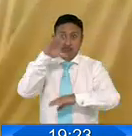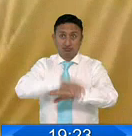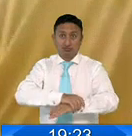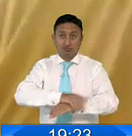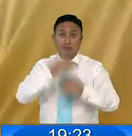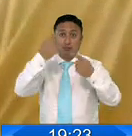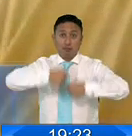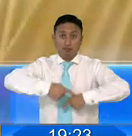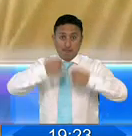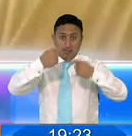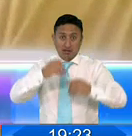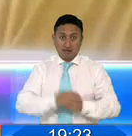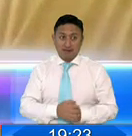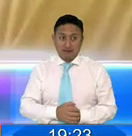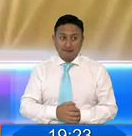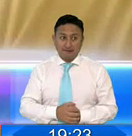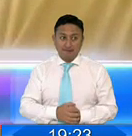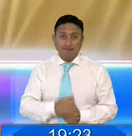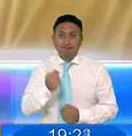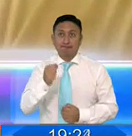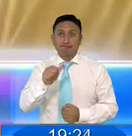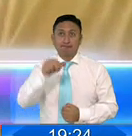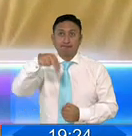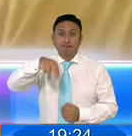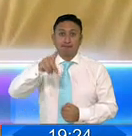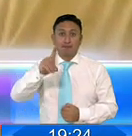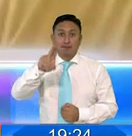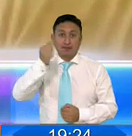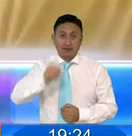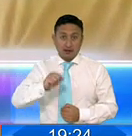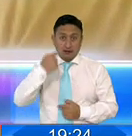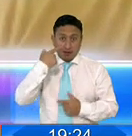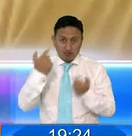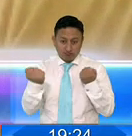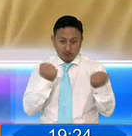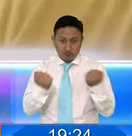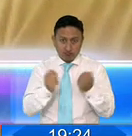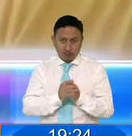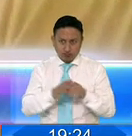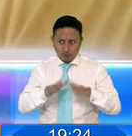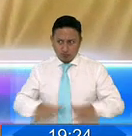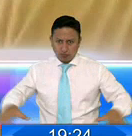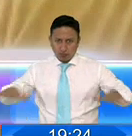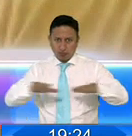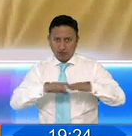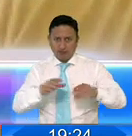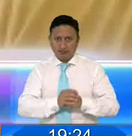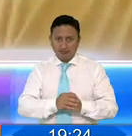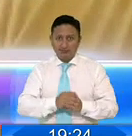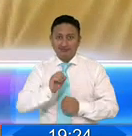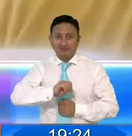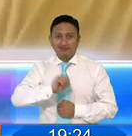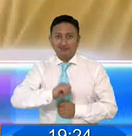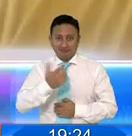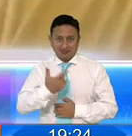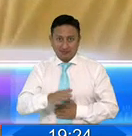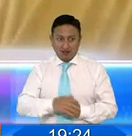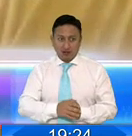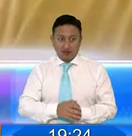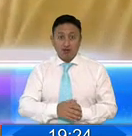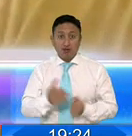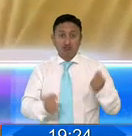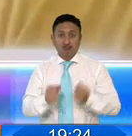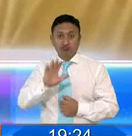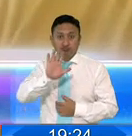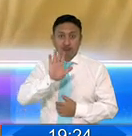peaje del San Andrés, se monta un operativo. En este operativo se logra parar la